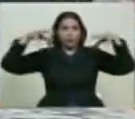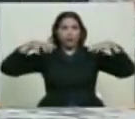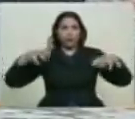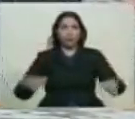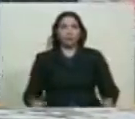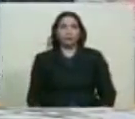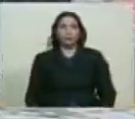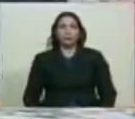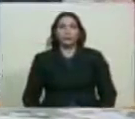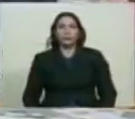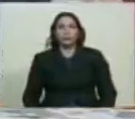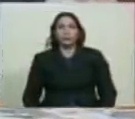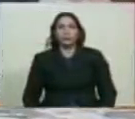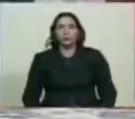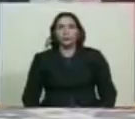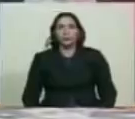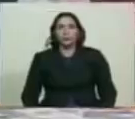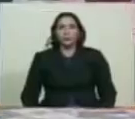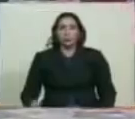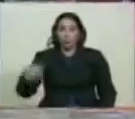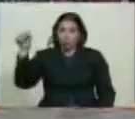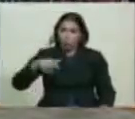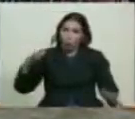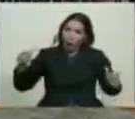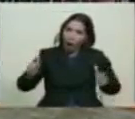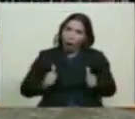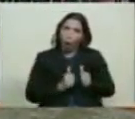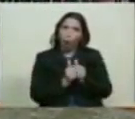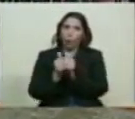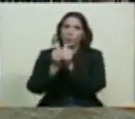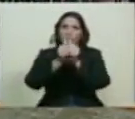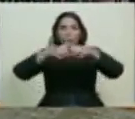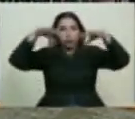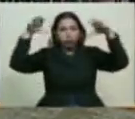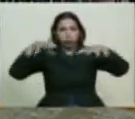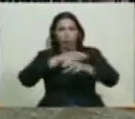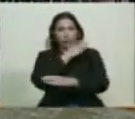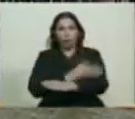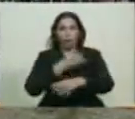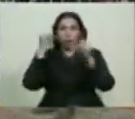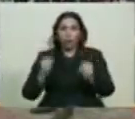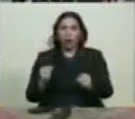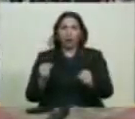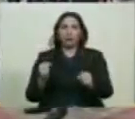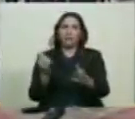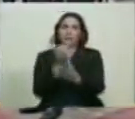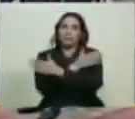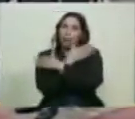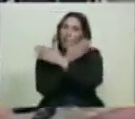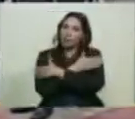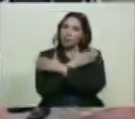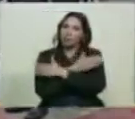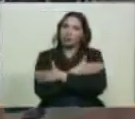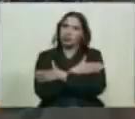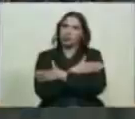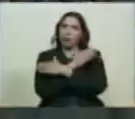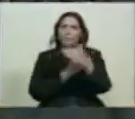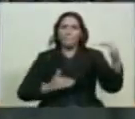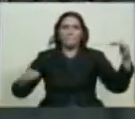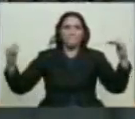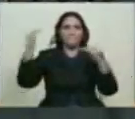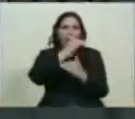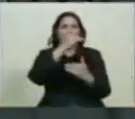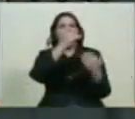que hoy nos ha acompañado de manera torrencial, felicito al mayor general